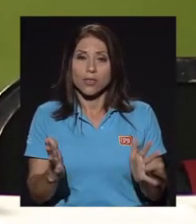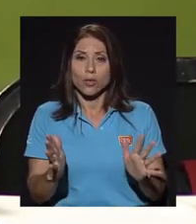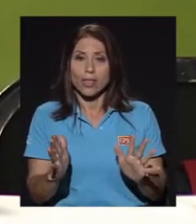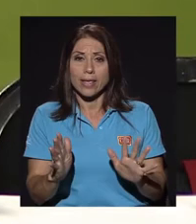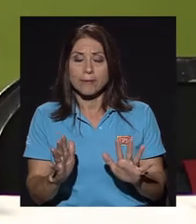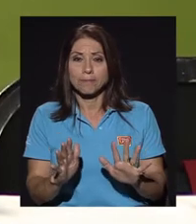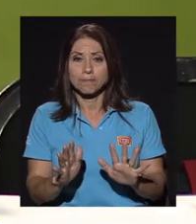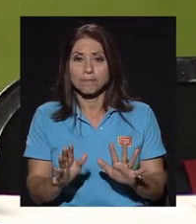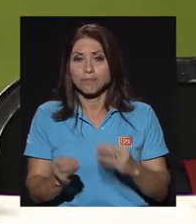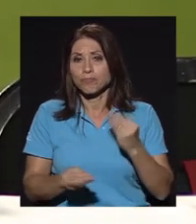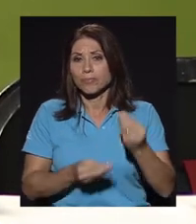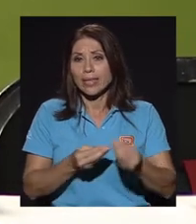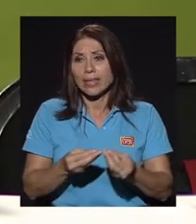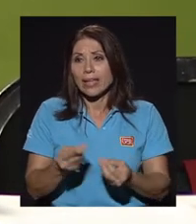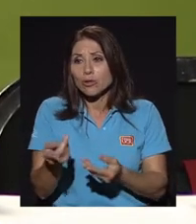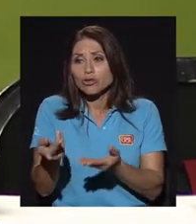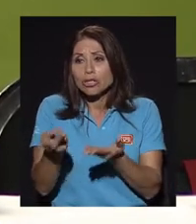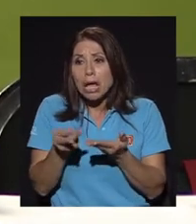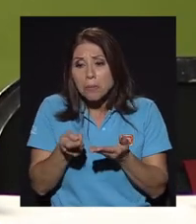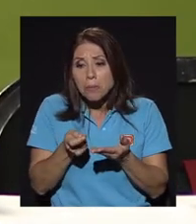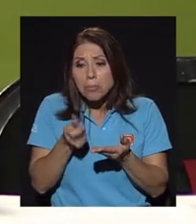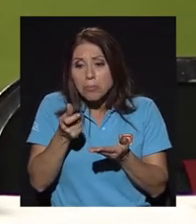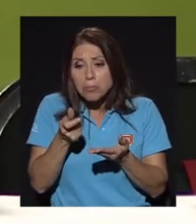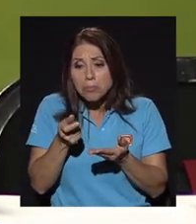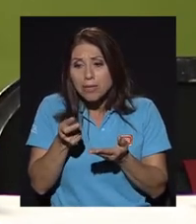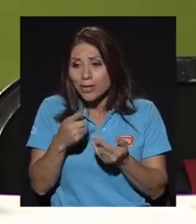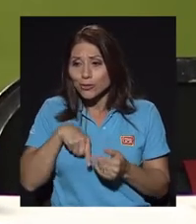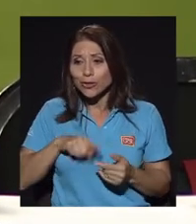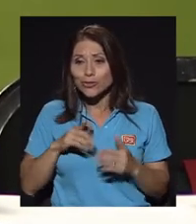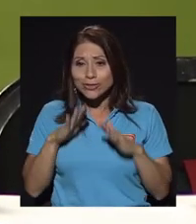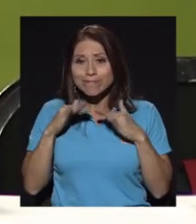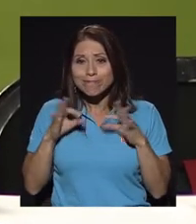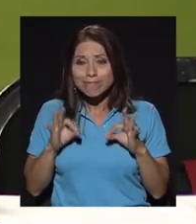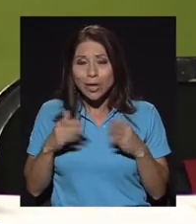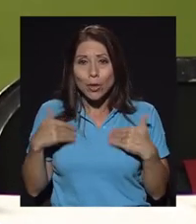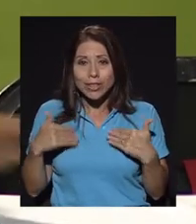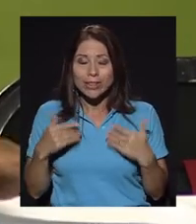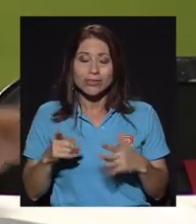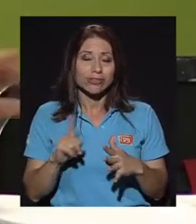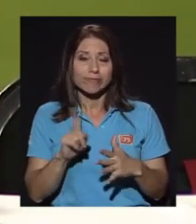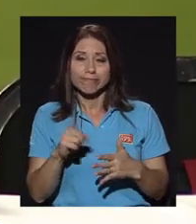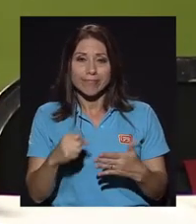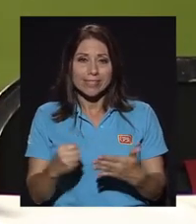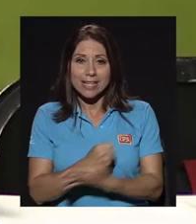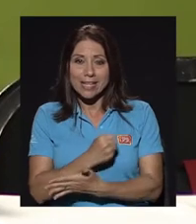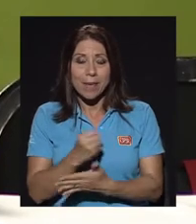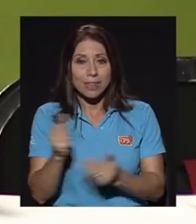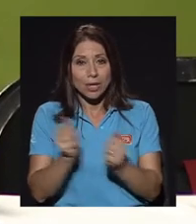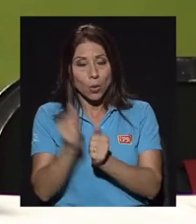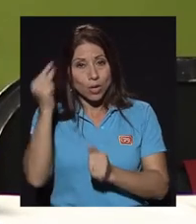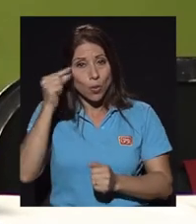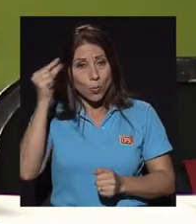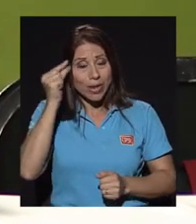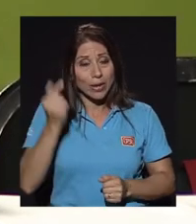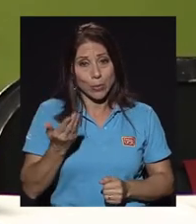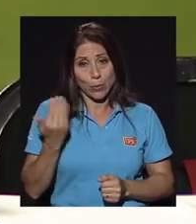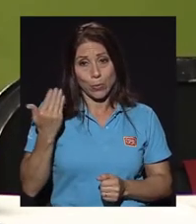de prácticamente nos tiran migajas y con eso nos quedamos contentos. Turrialba, desgraciadamente, con el